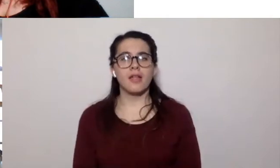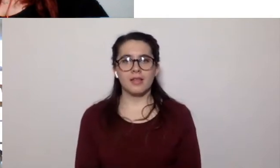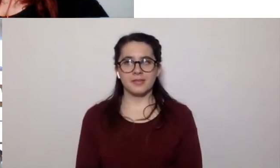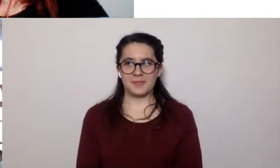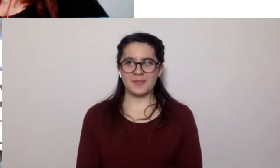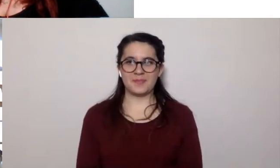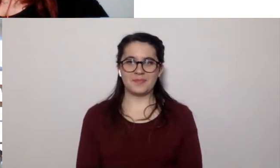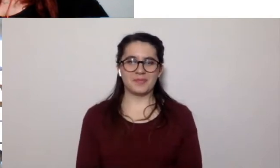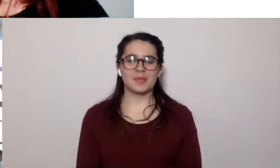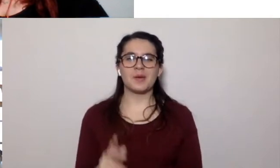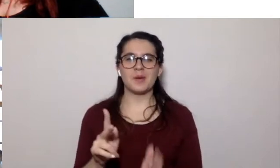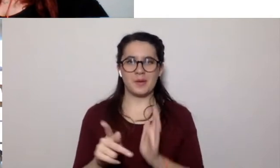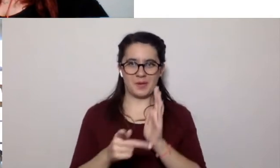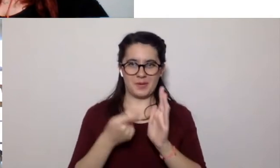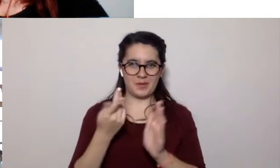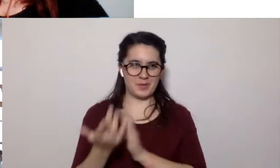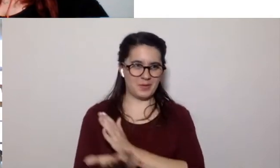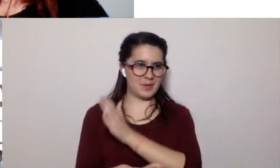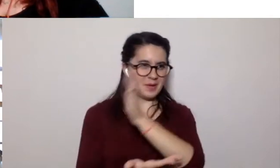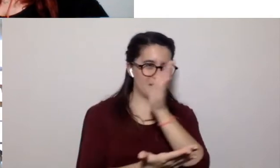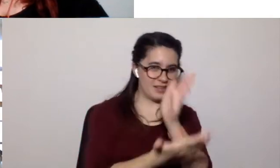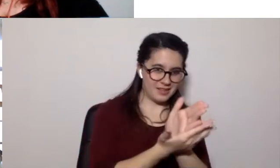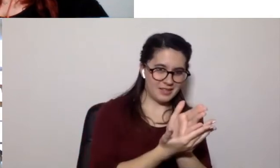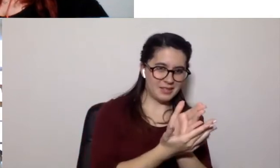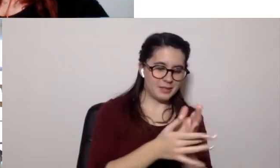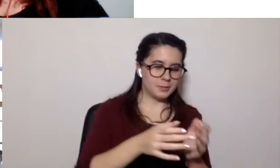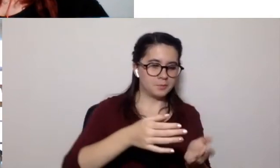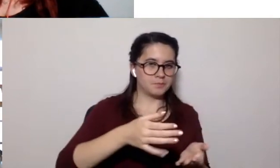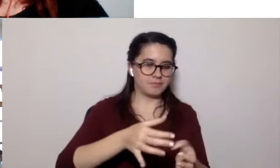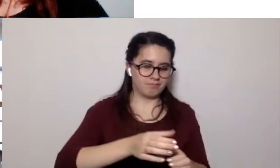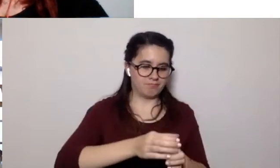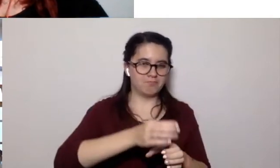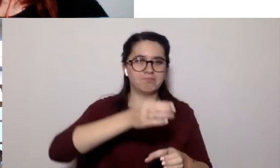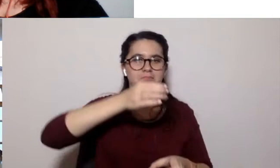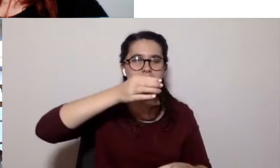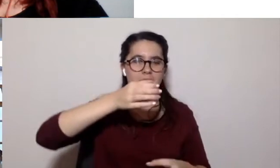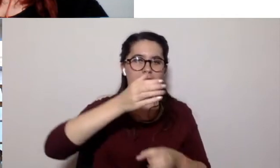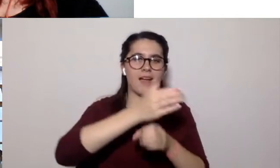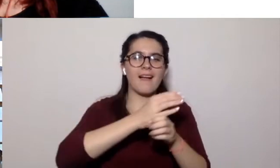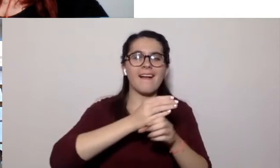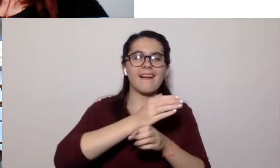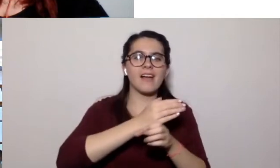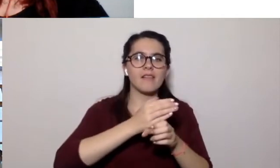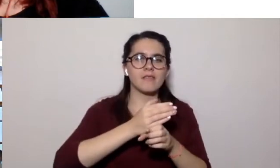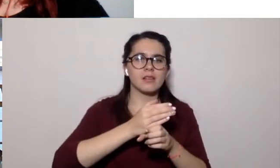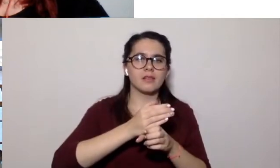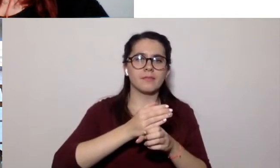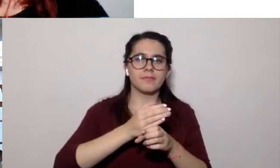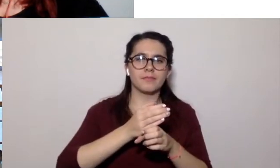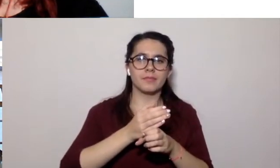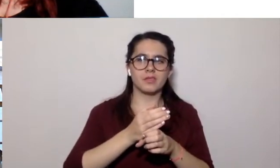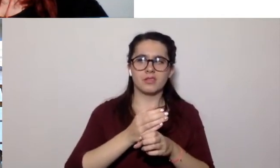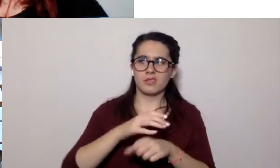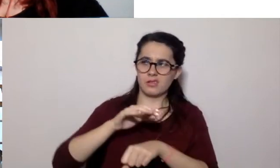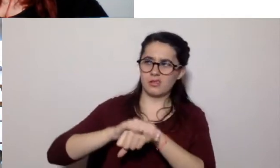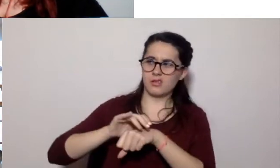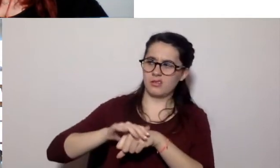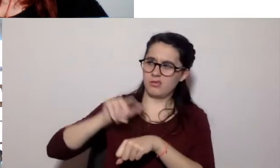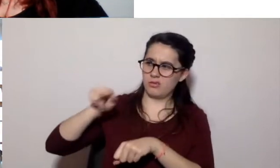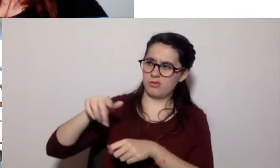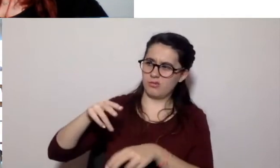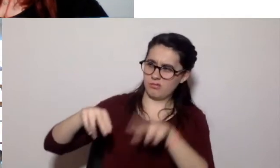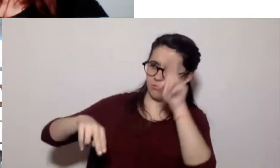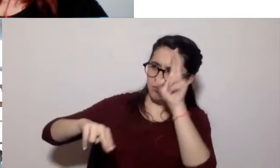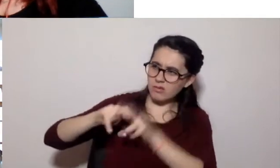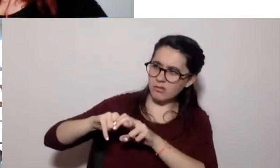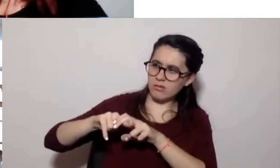una vez salí yo con mi termo de café, y mi amigo italiano me dijo, ¿a dónde vas con eso? El café se toma